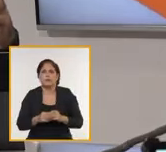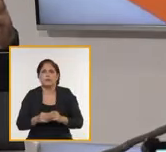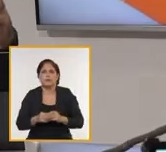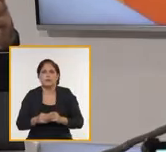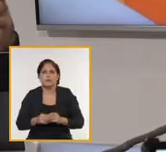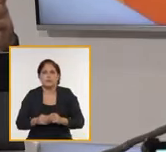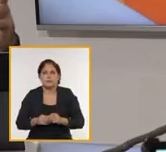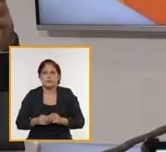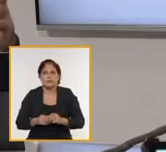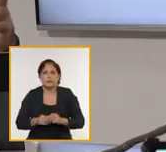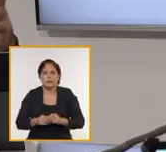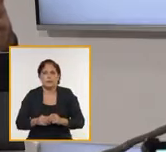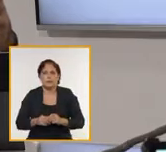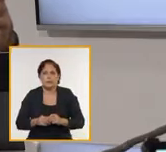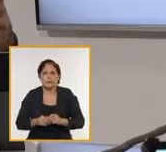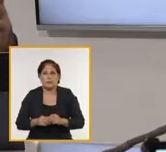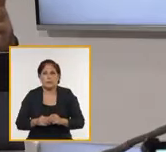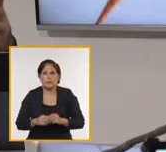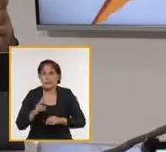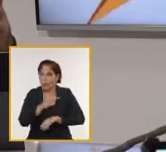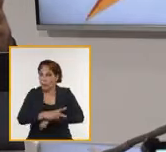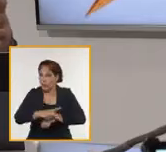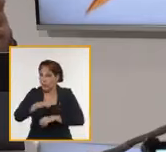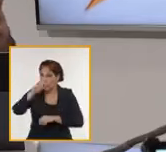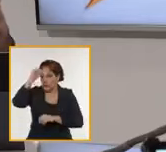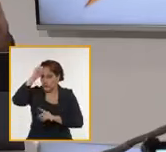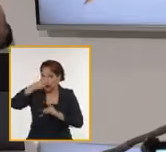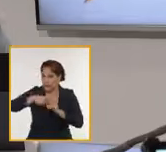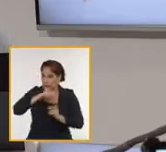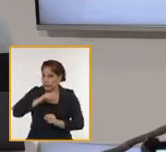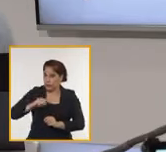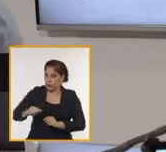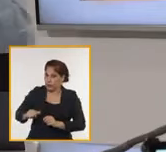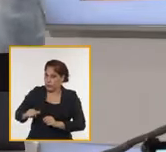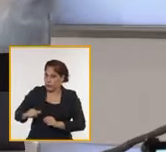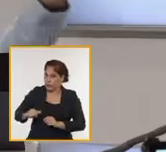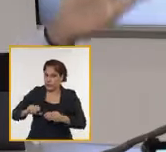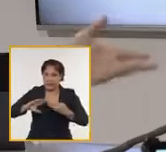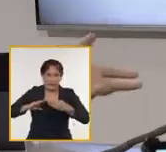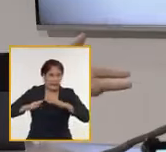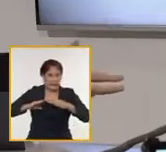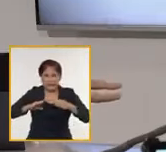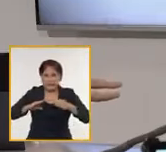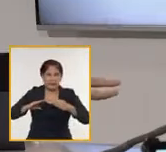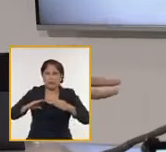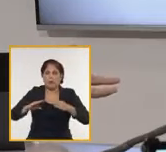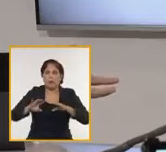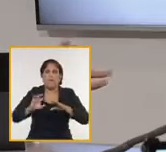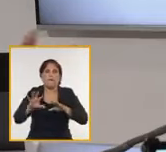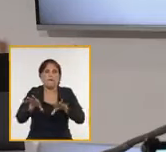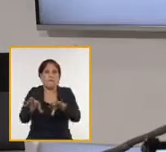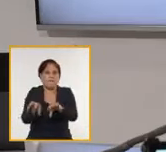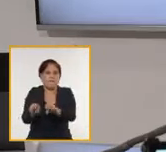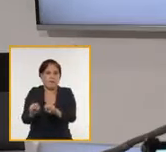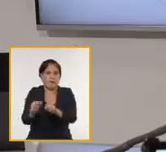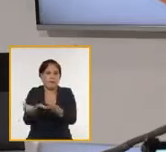cómo estos dos países que también se ven enfrentados por un hegemón mucho